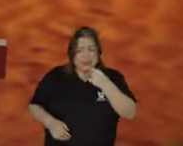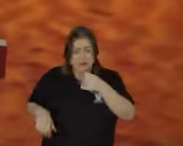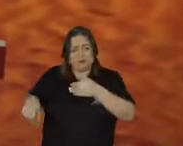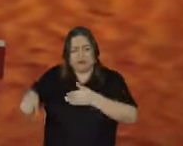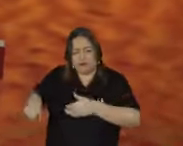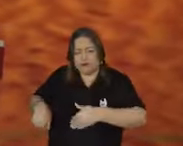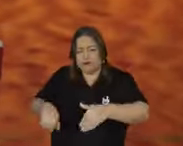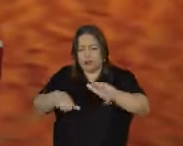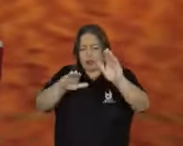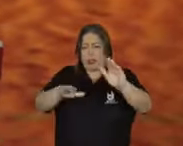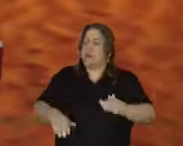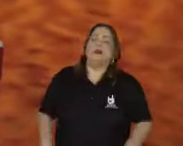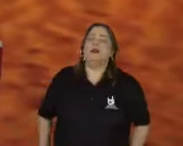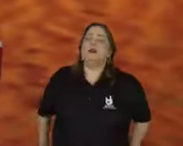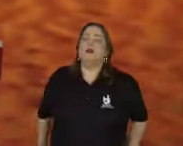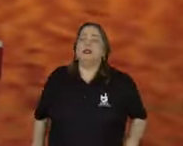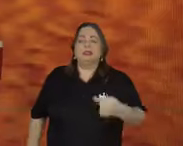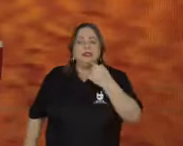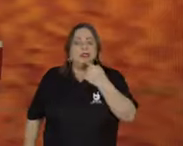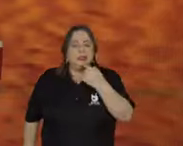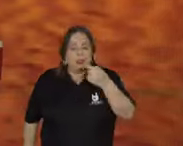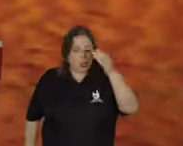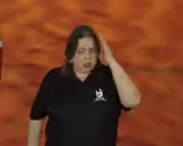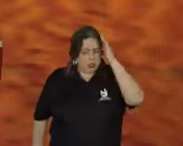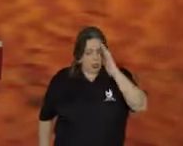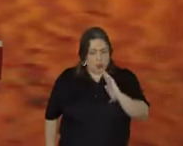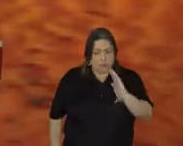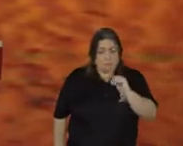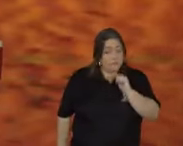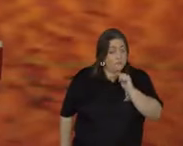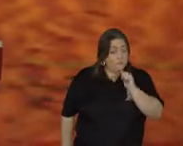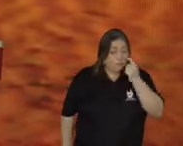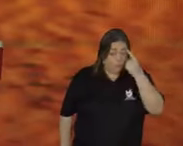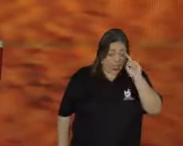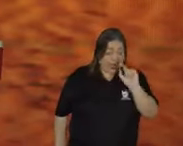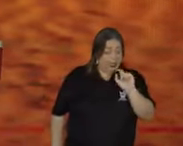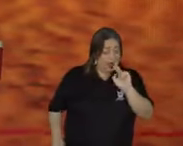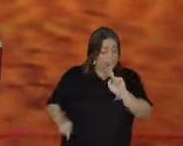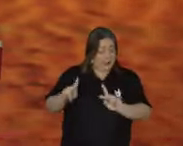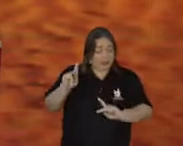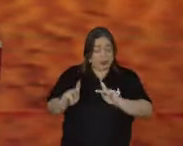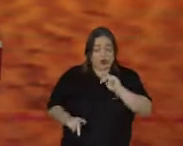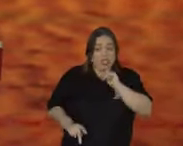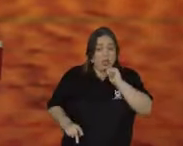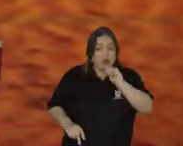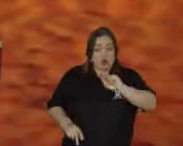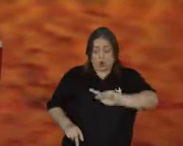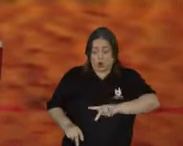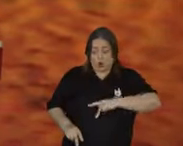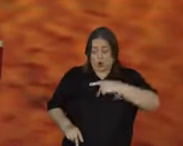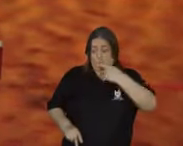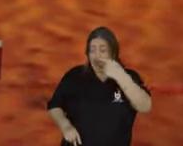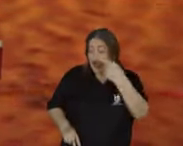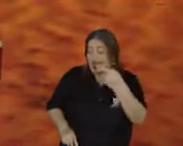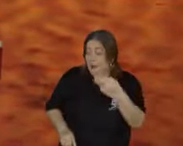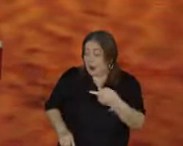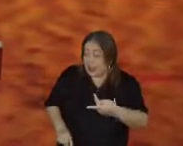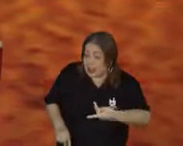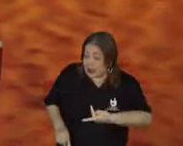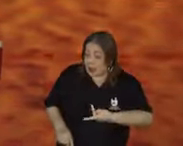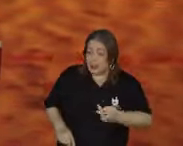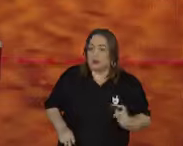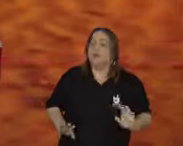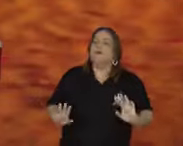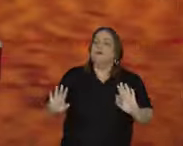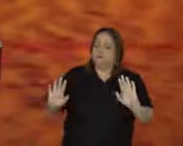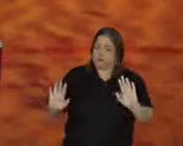cerca. Pues dijo Dios, para que no se arrepienta el pueblo cuando vea la guerra y regrese a Egipto.